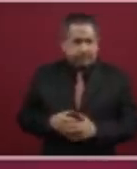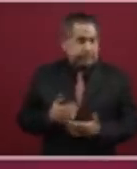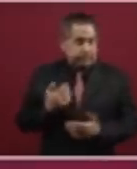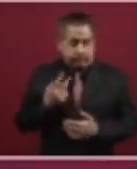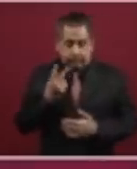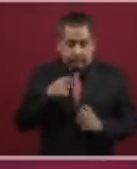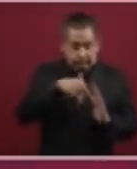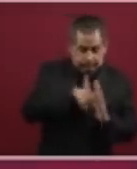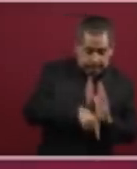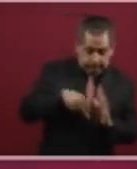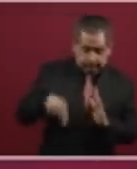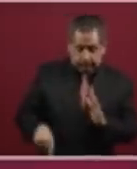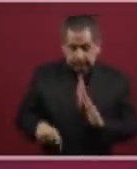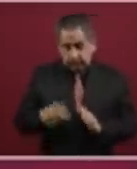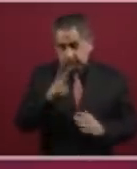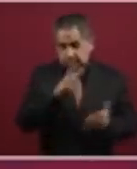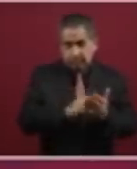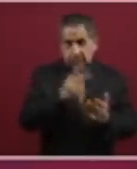3,200 barriles diarios.